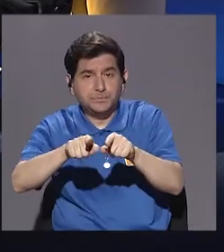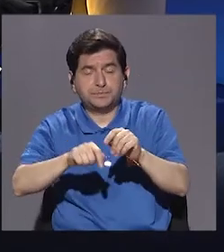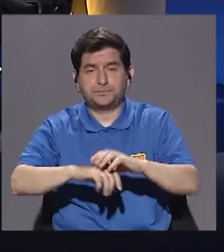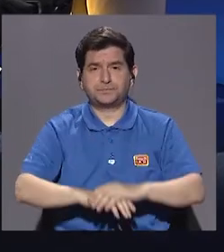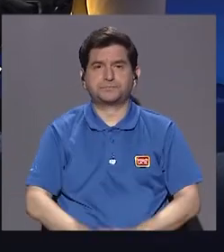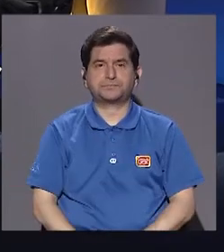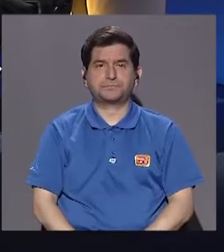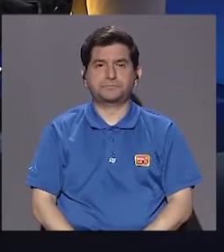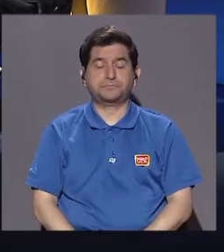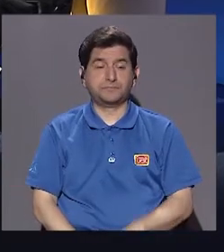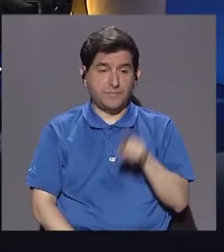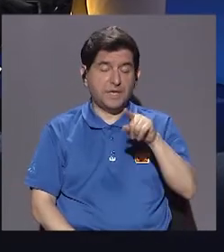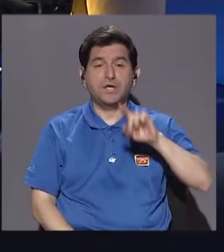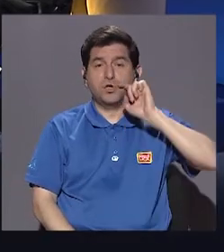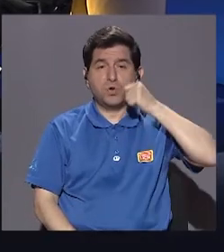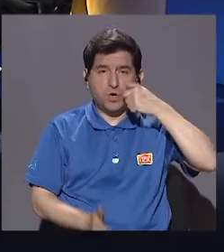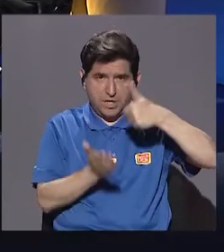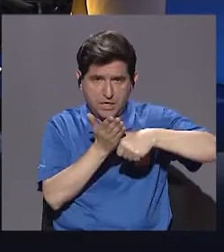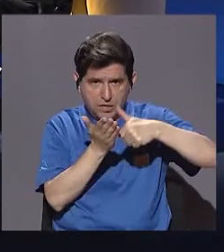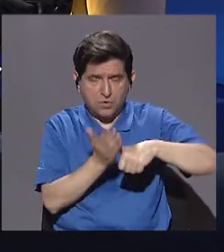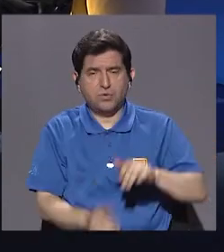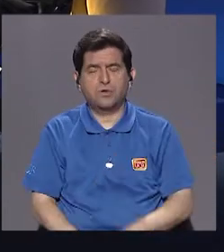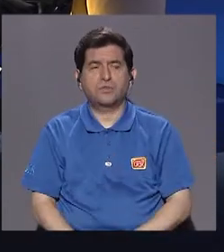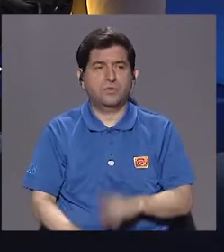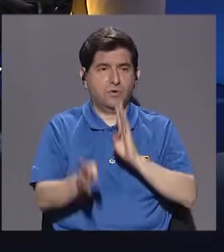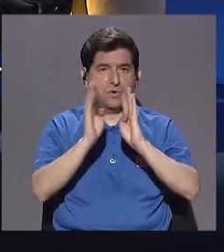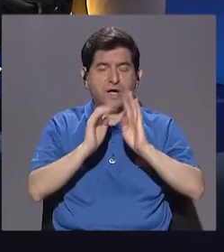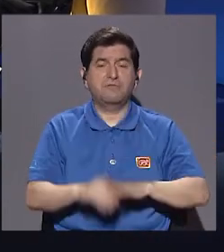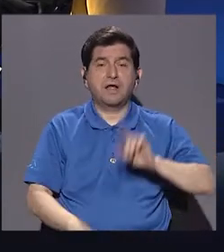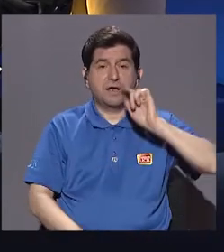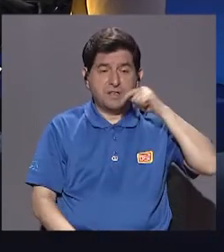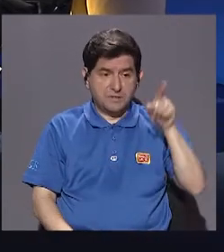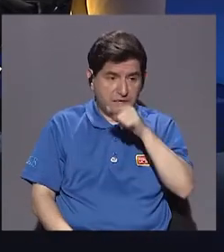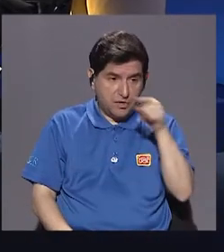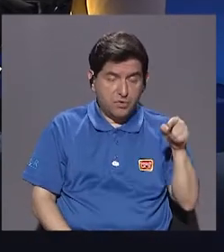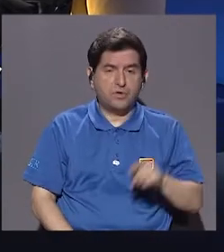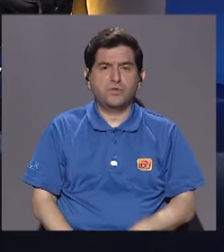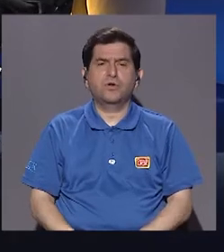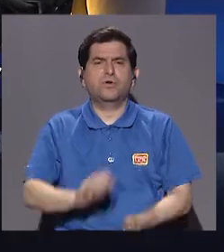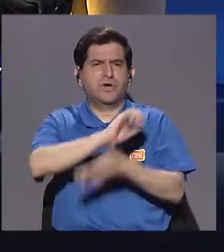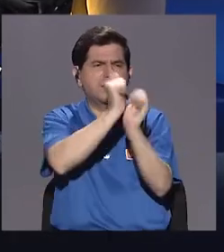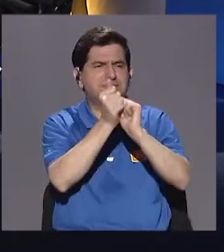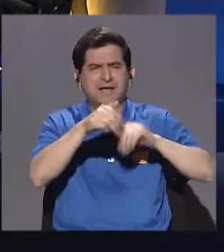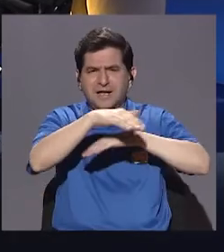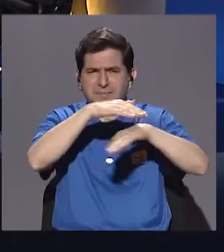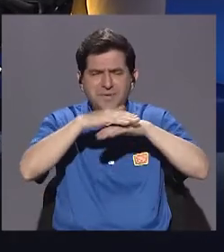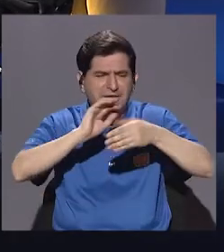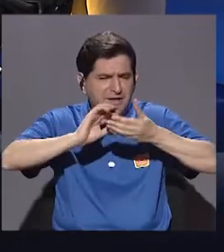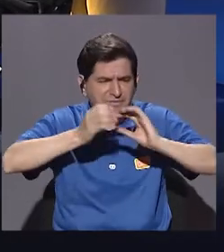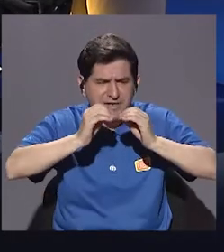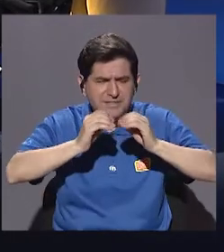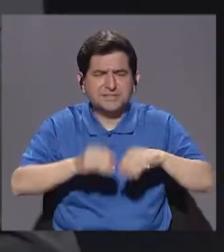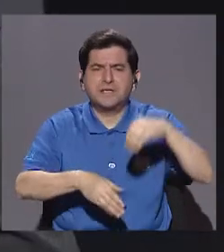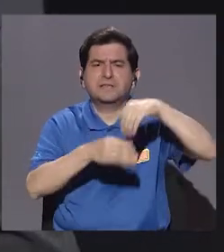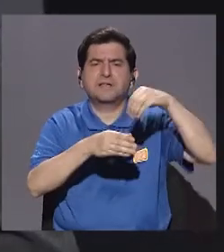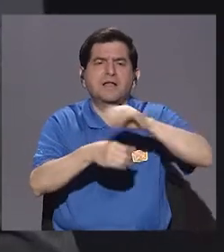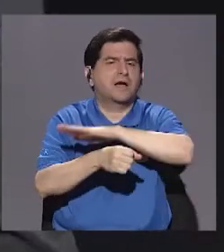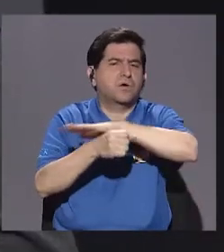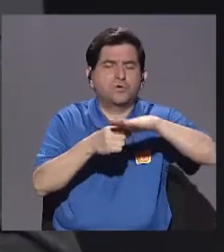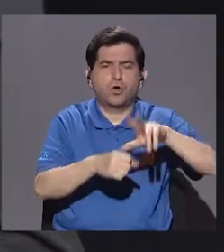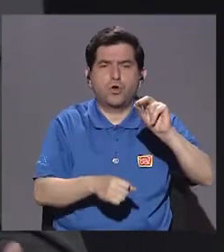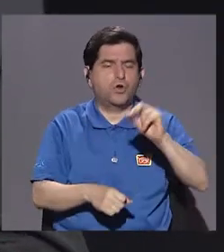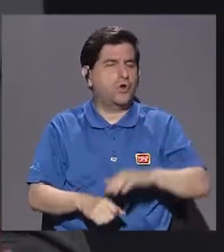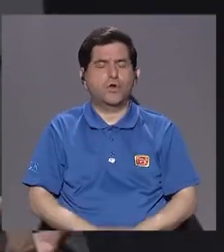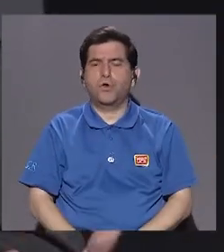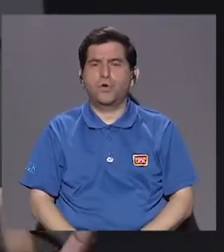a nivel del código electoral todos estamos hablando del código de drogado y se cambia esa base de cálculo de esa contribución total ya